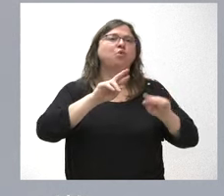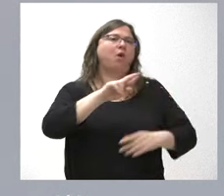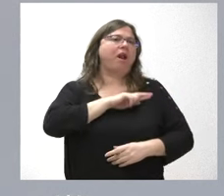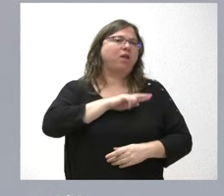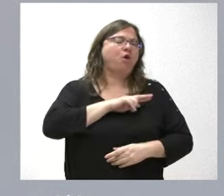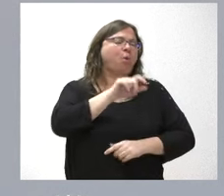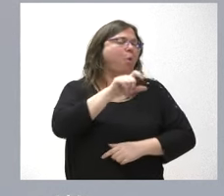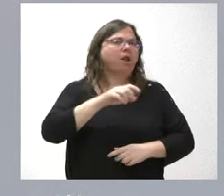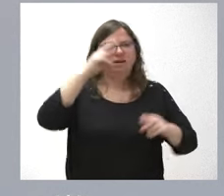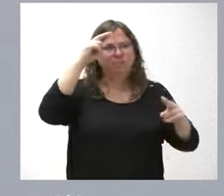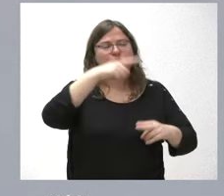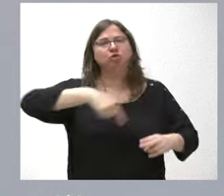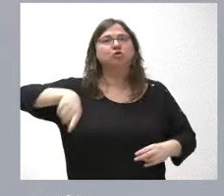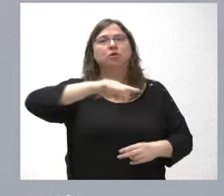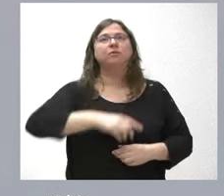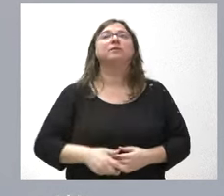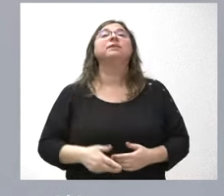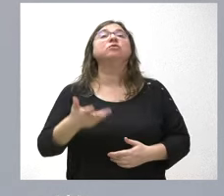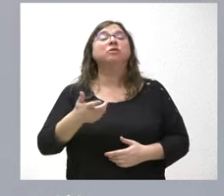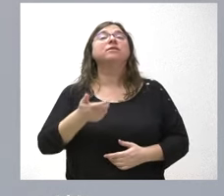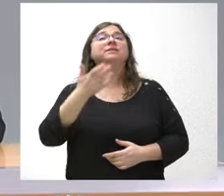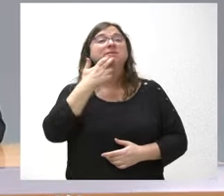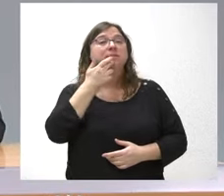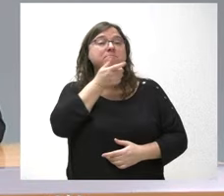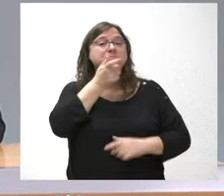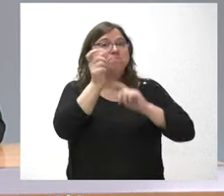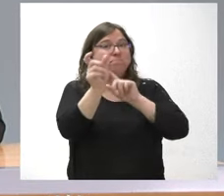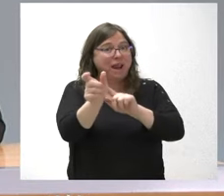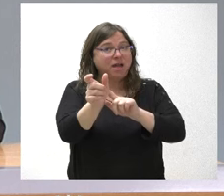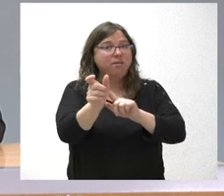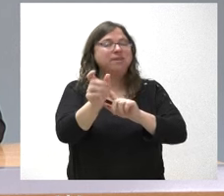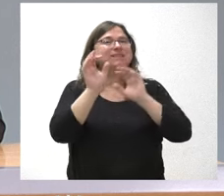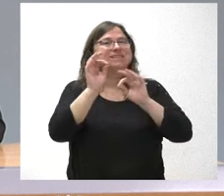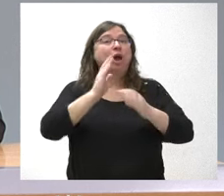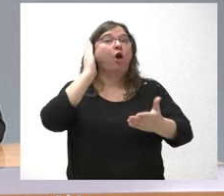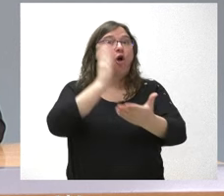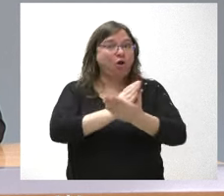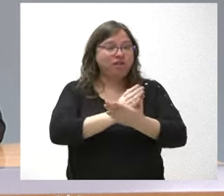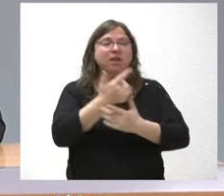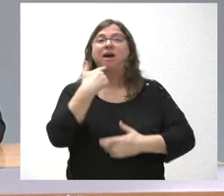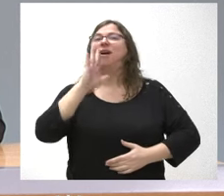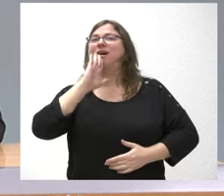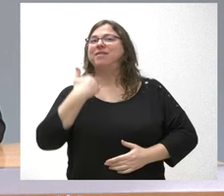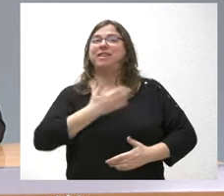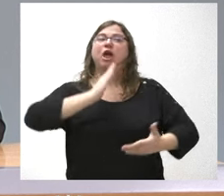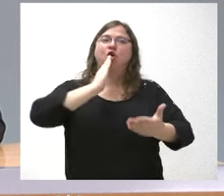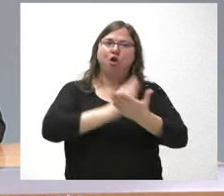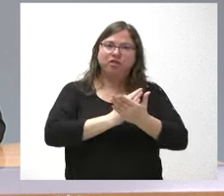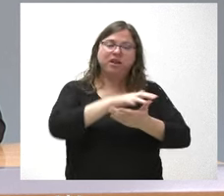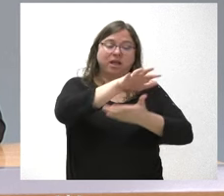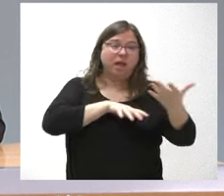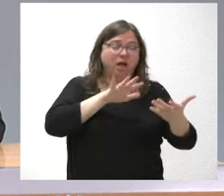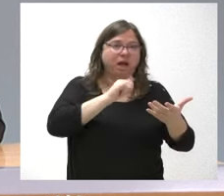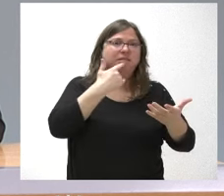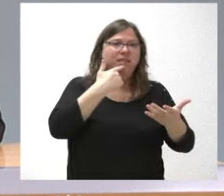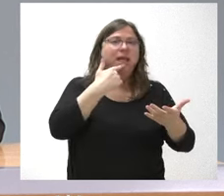religiosas. Sí, ¿están de acuerdo o no que se suprima esta condena expresa que se aparecía en el decreto que actualmente está vigente? Y también la